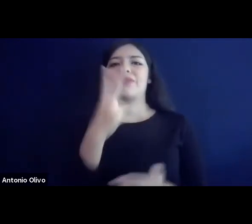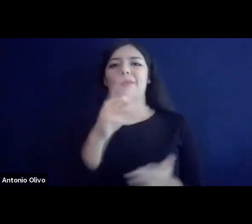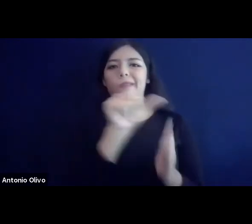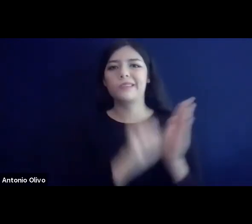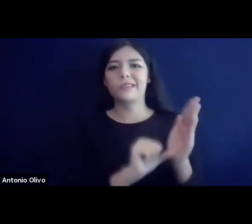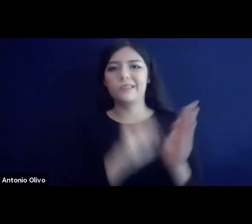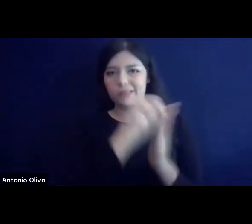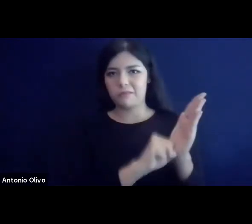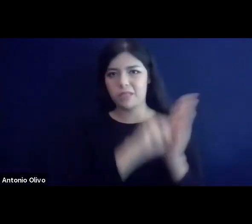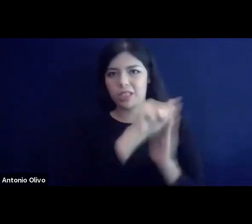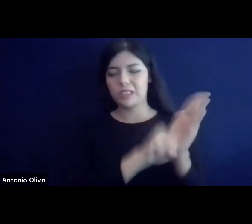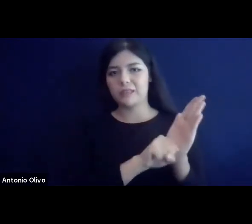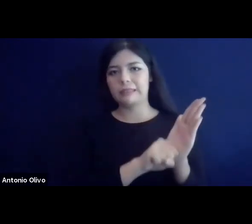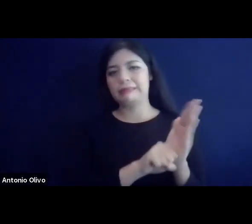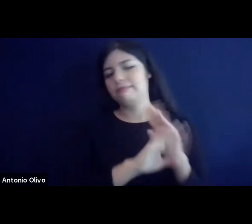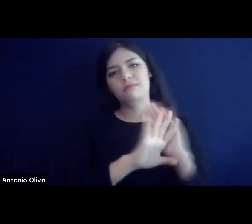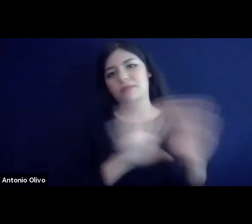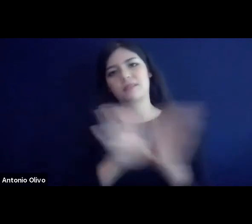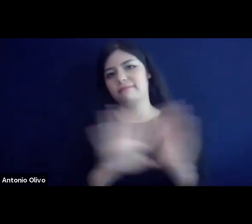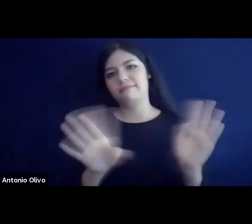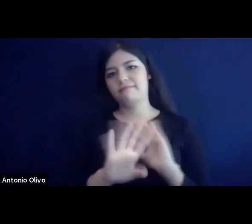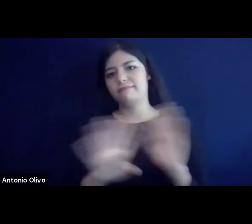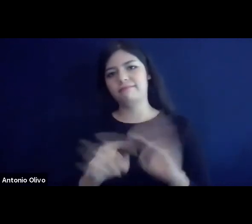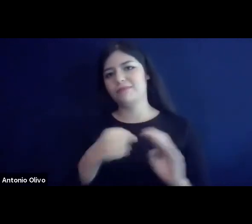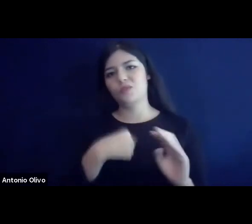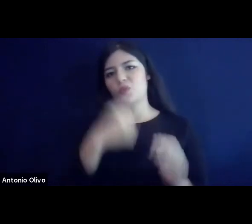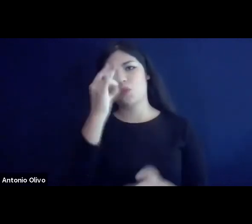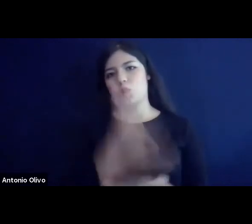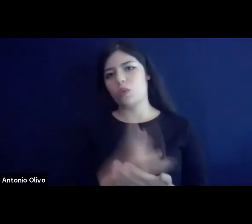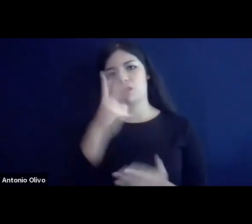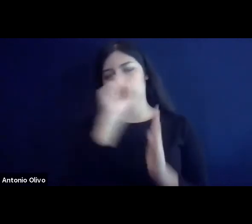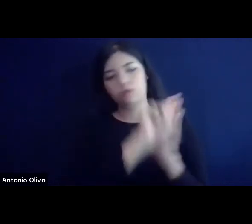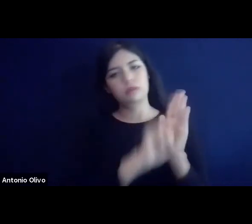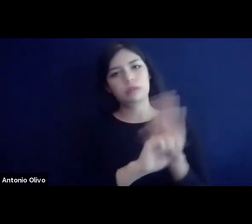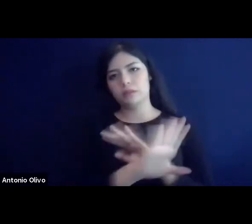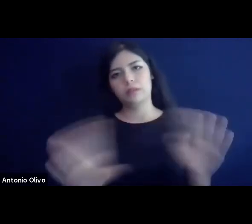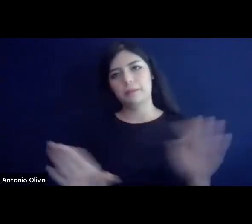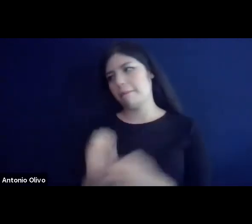hubo clases para mí. Pero yo noté que fue mucho porque